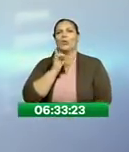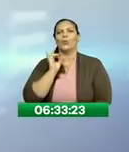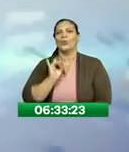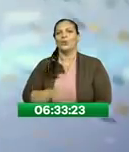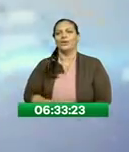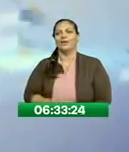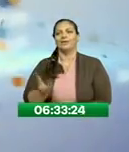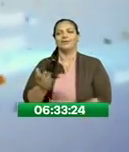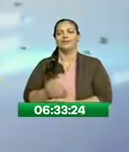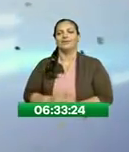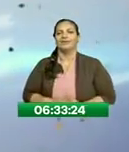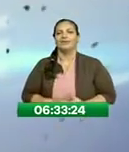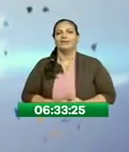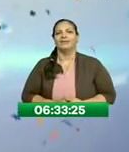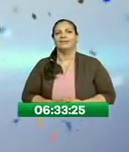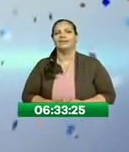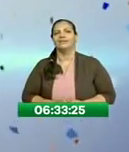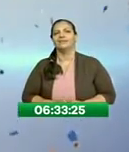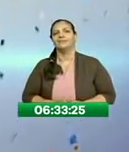quién más tenemos? A ver.